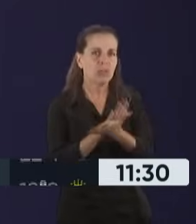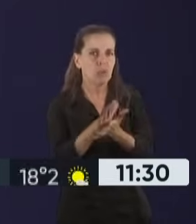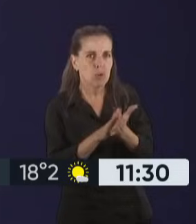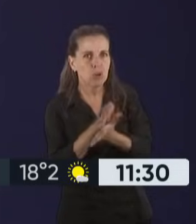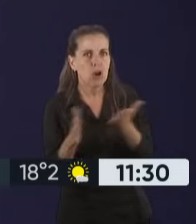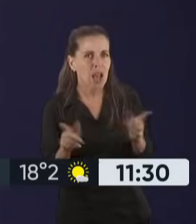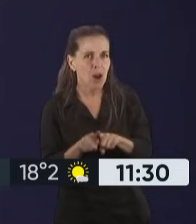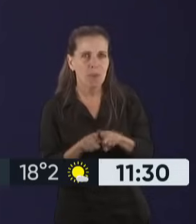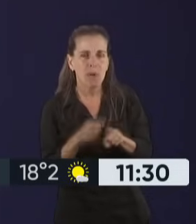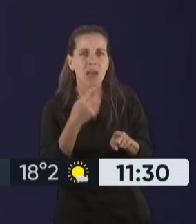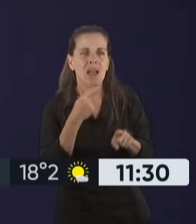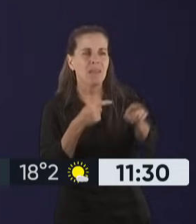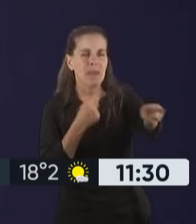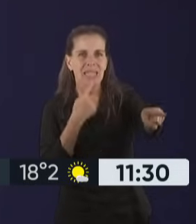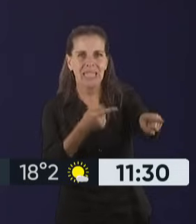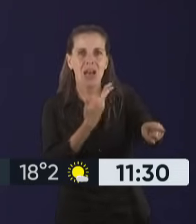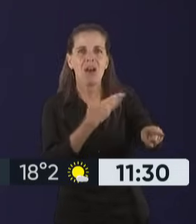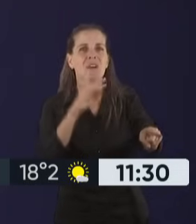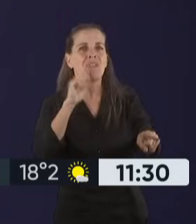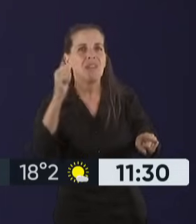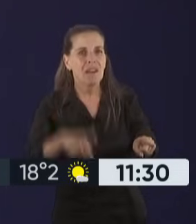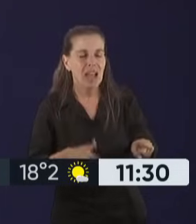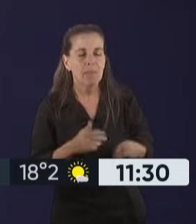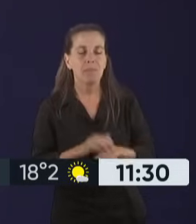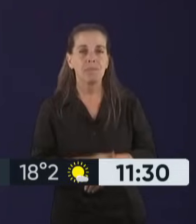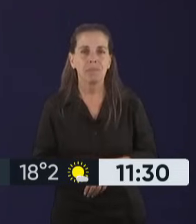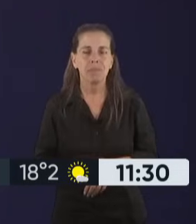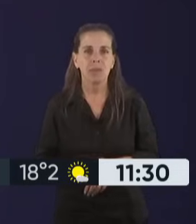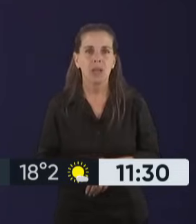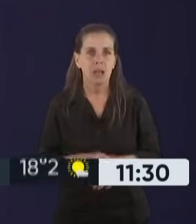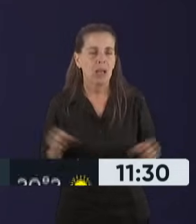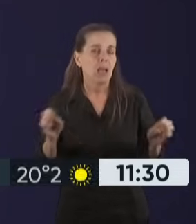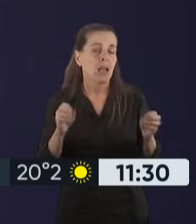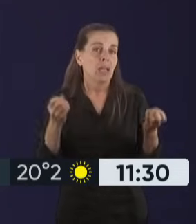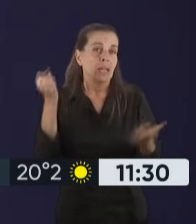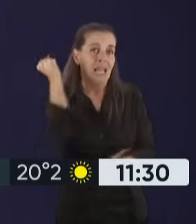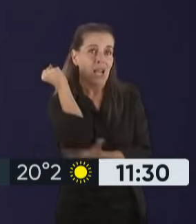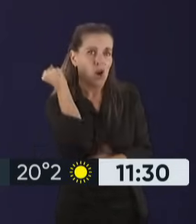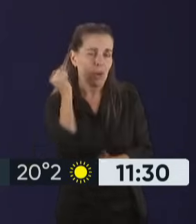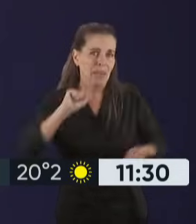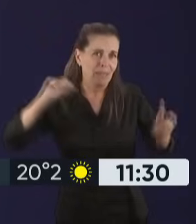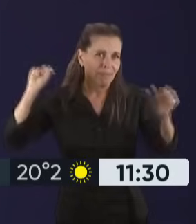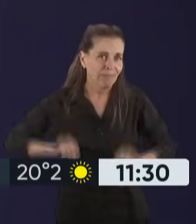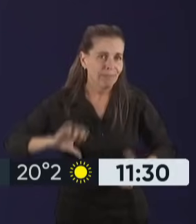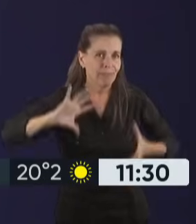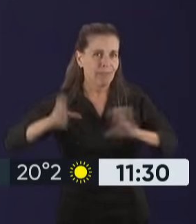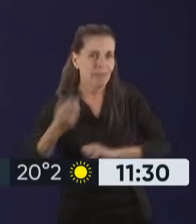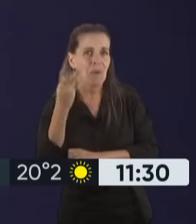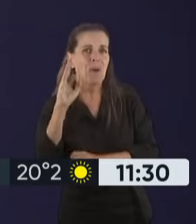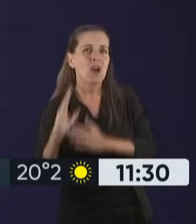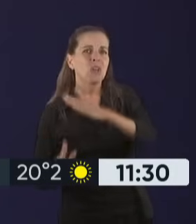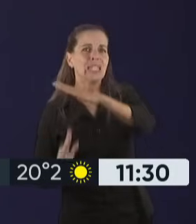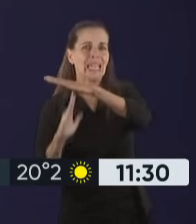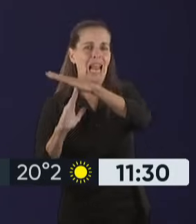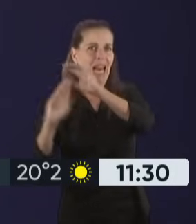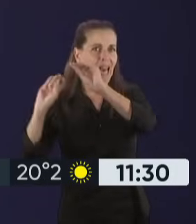hablaba con Fabián recién, que habían ocurrido o que venían ocurriendo, el desastre monetario que habíamos heredado, el Banco Central